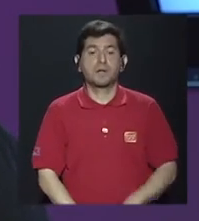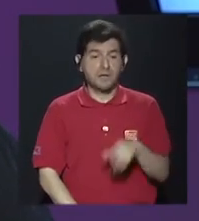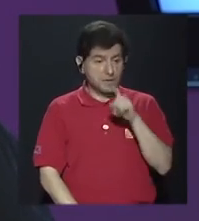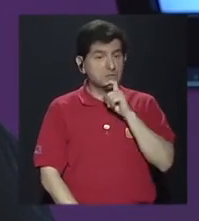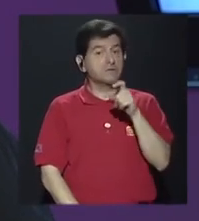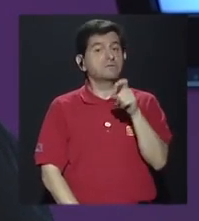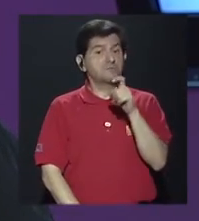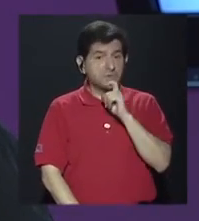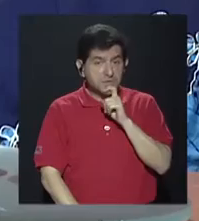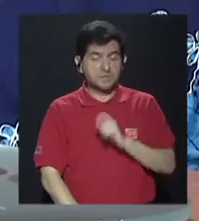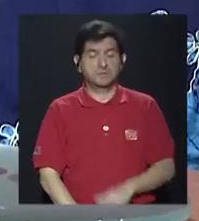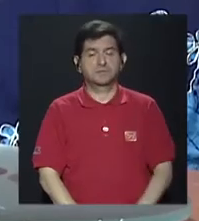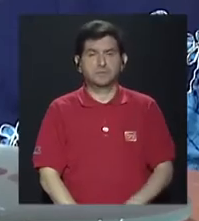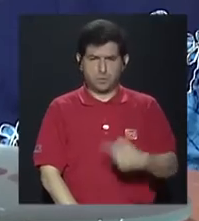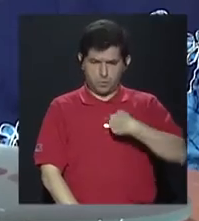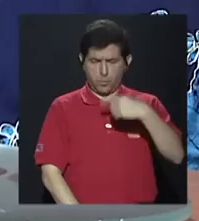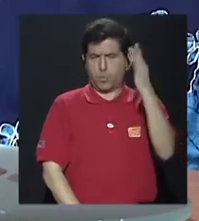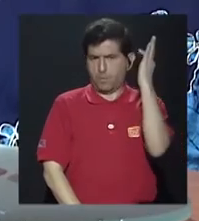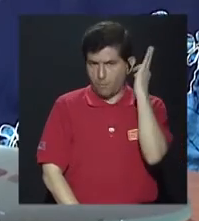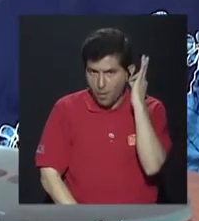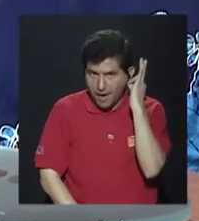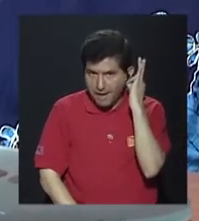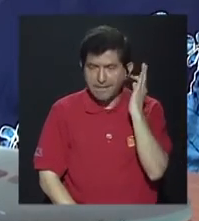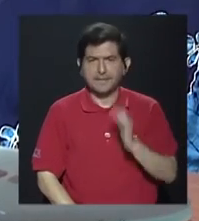mucho, porque a uno como mujer